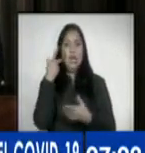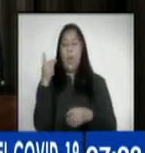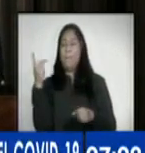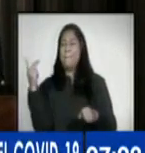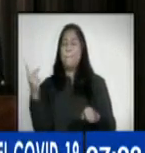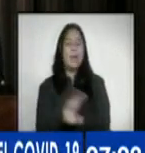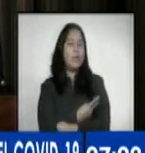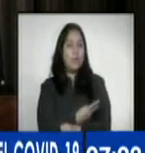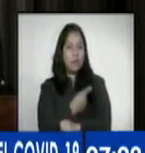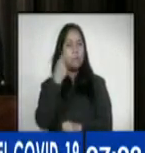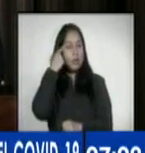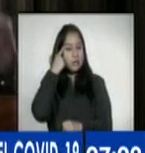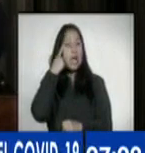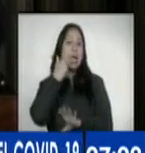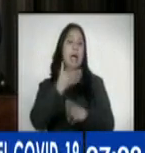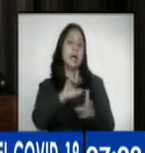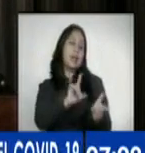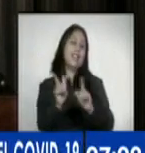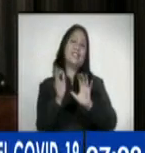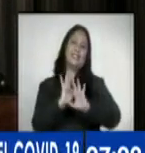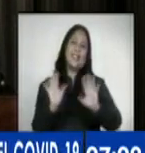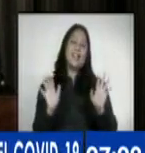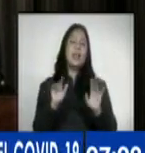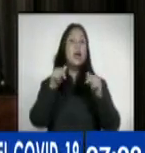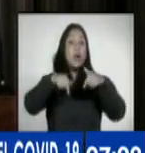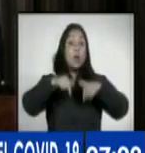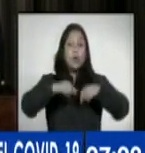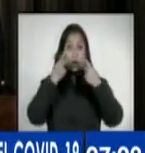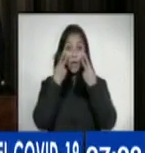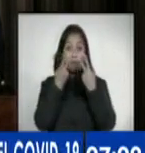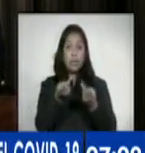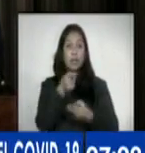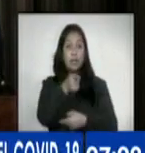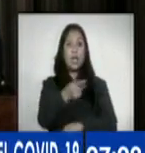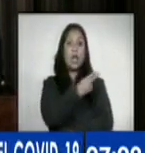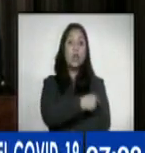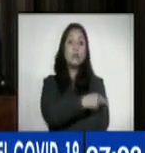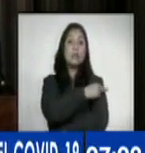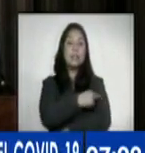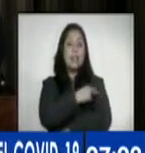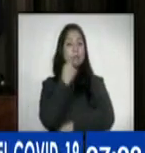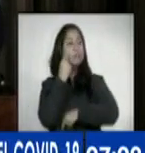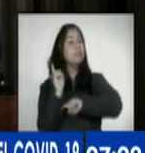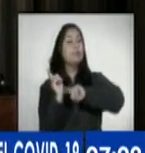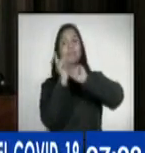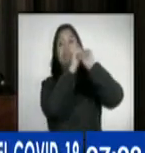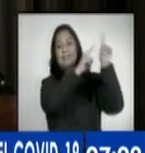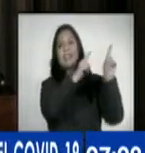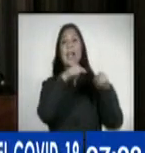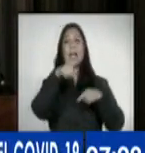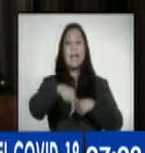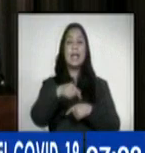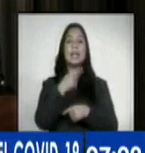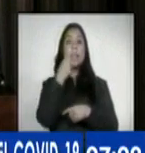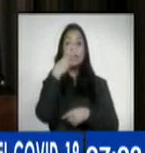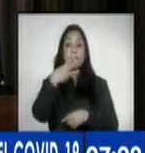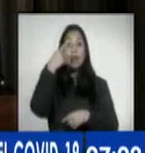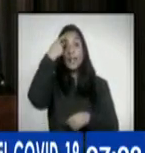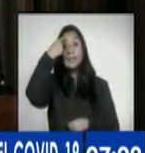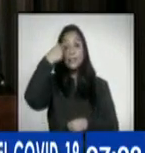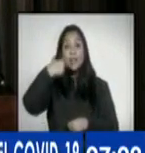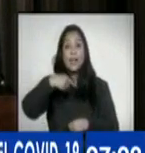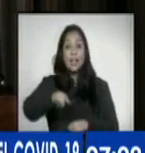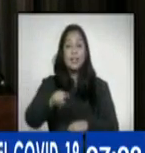De esa cuenta, el día de hoy pudieron ustedes ver el hospital que estamos montando en Coperex. En 3 días hemos montado